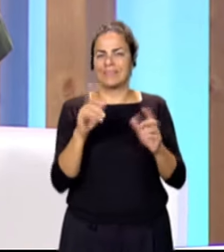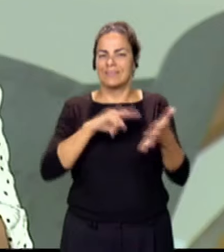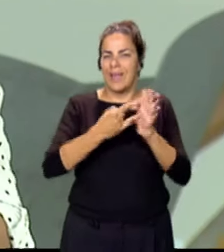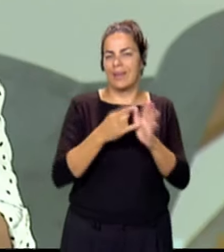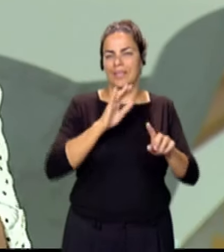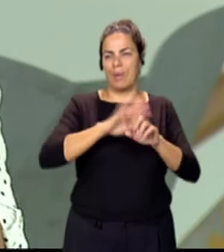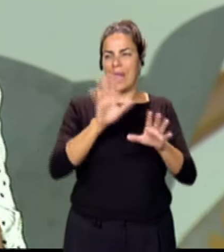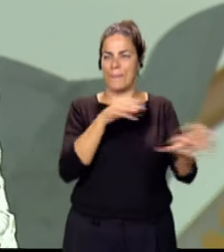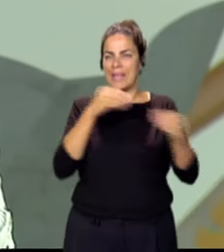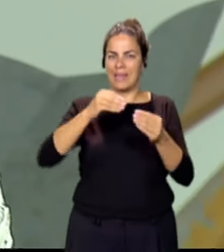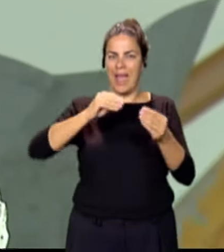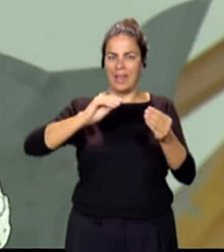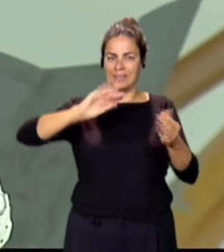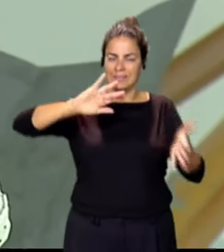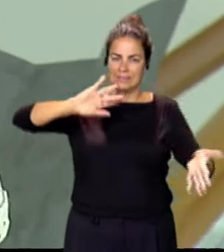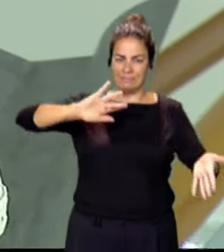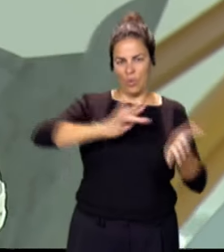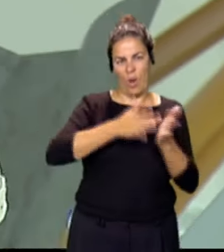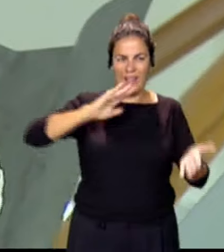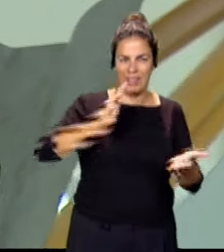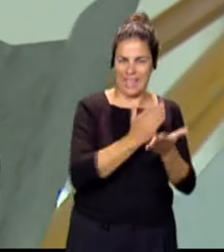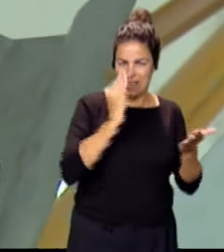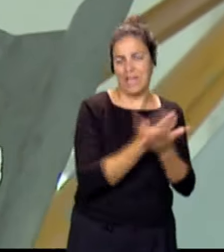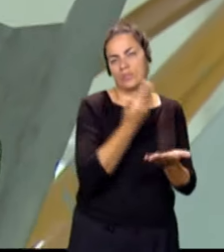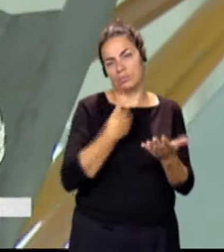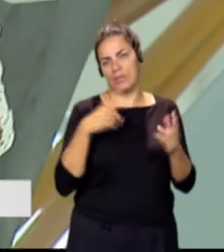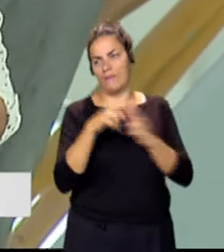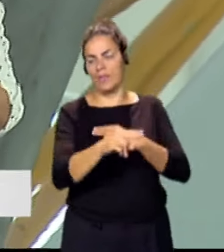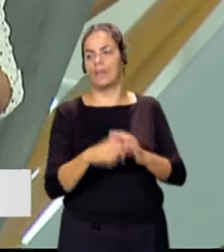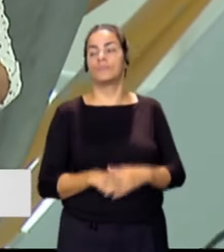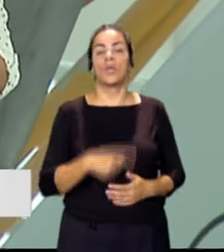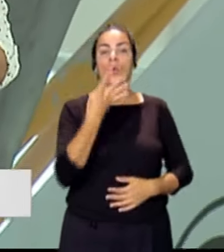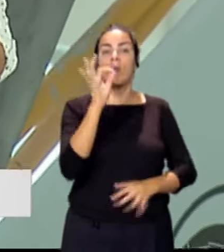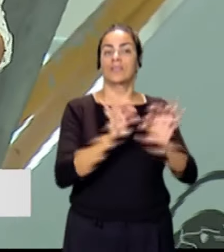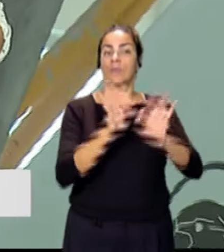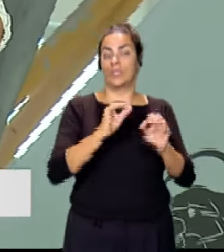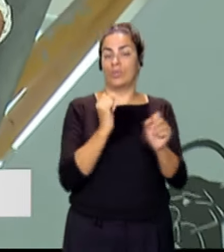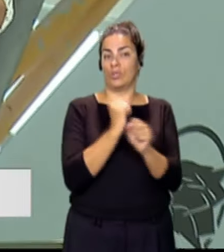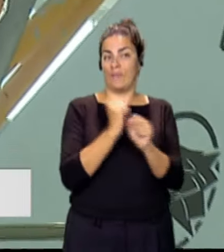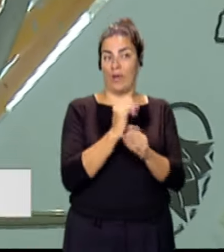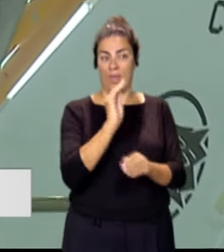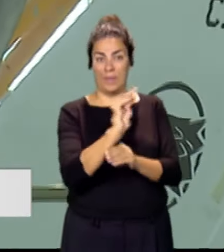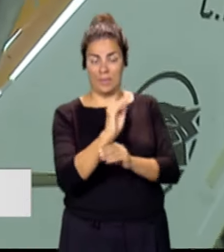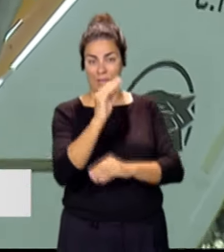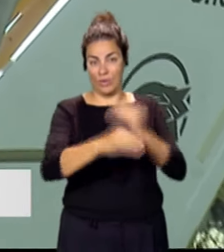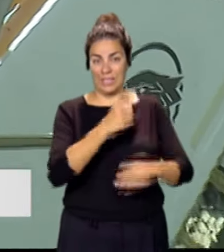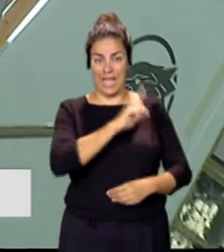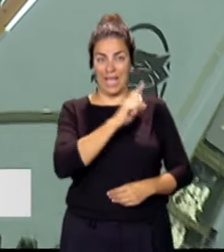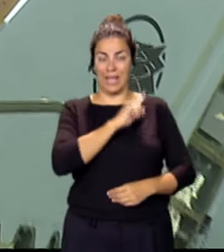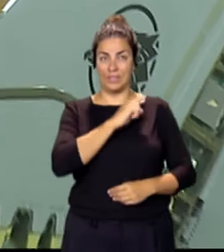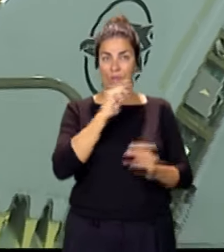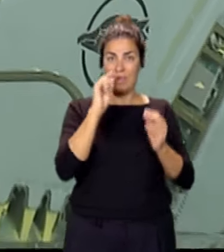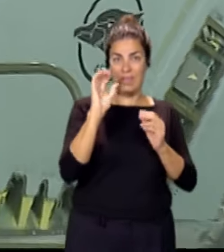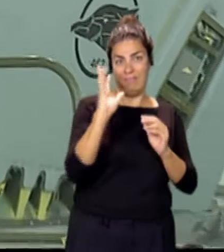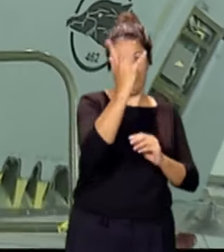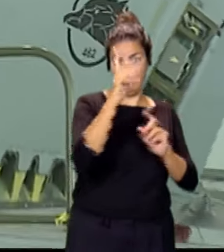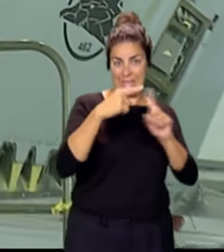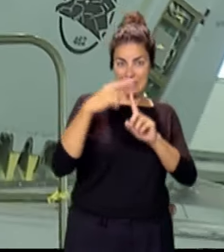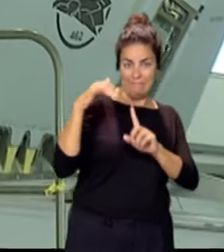materiales el 40% de los trabajos de mantenimiento que se realizan en el ejército de aire y el espacio está dedicado a